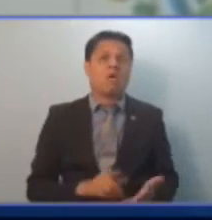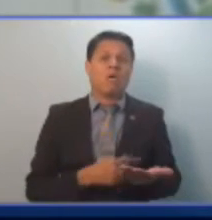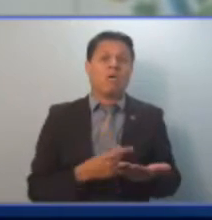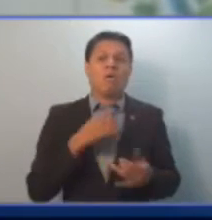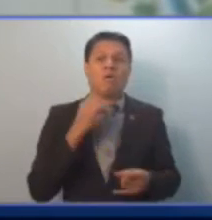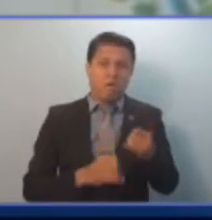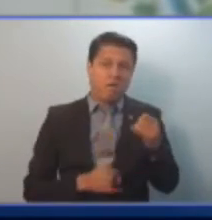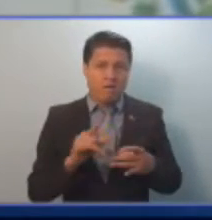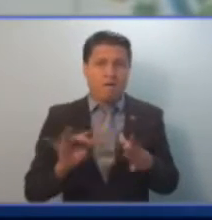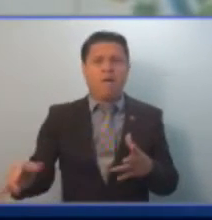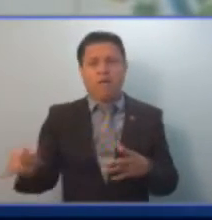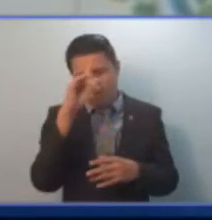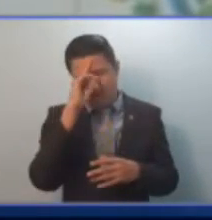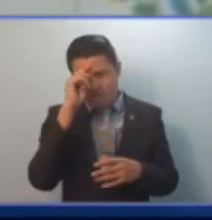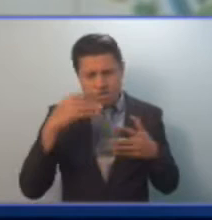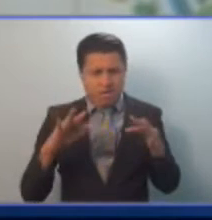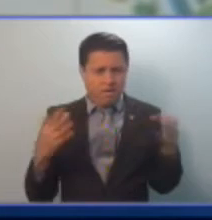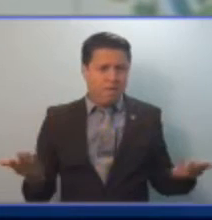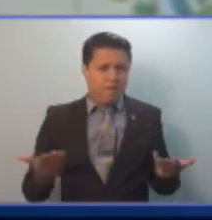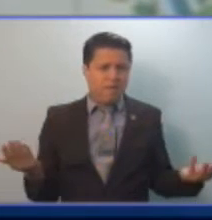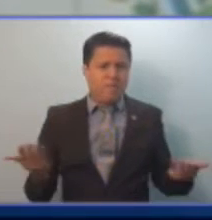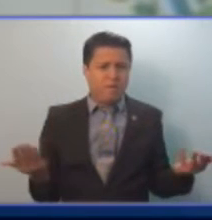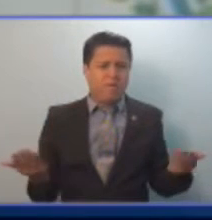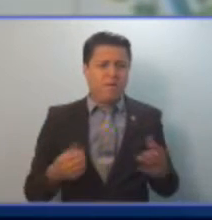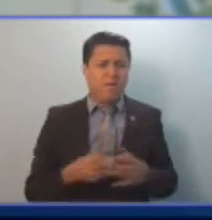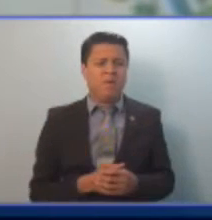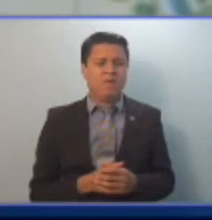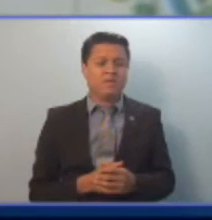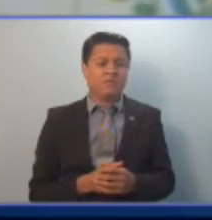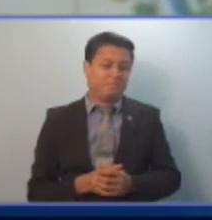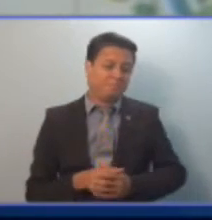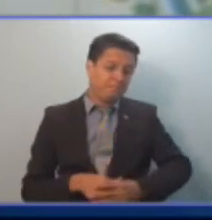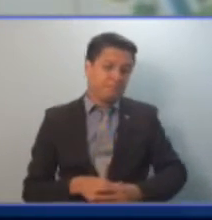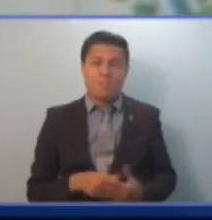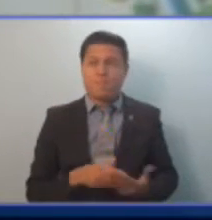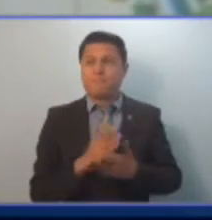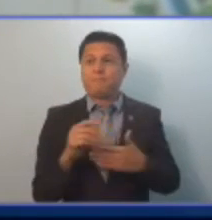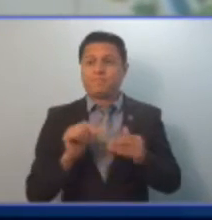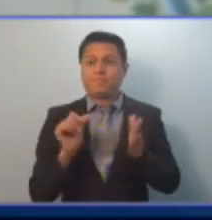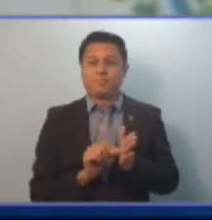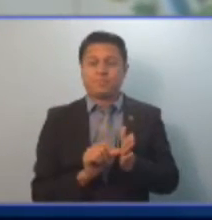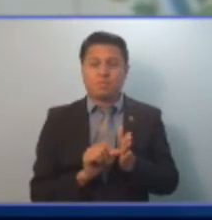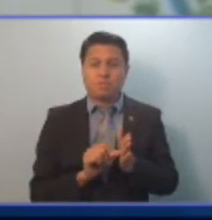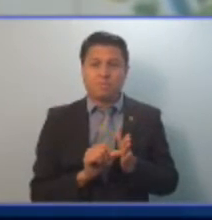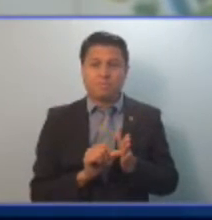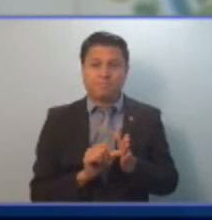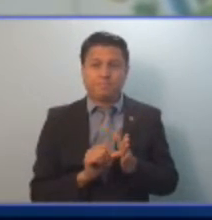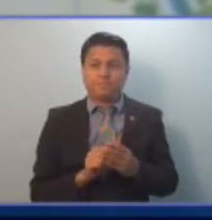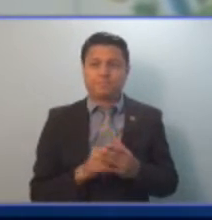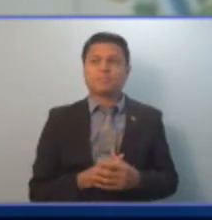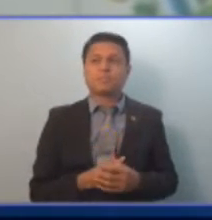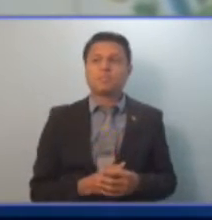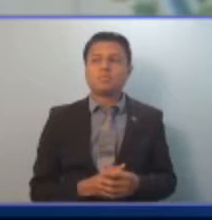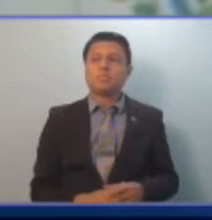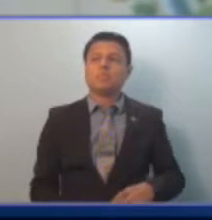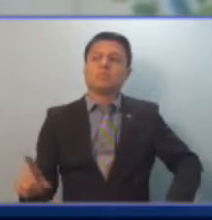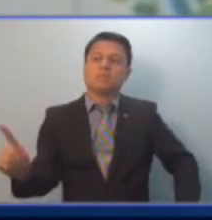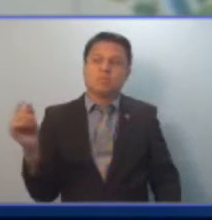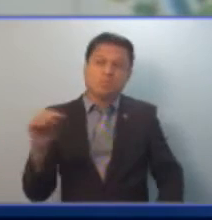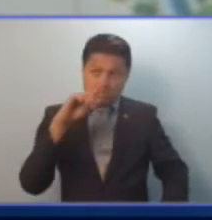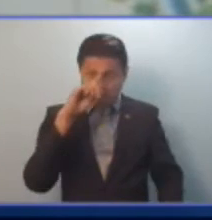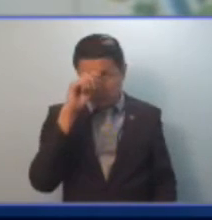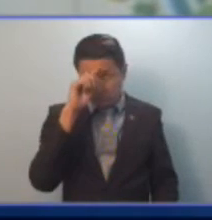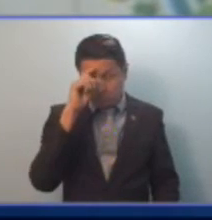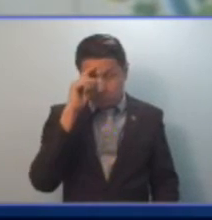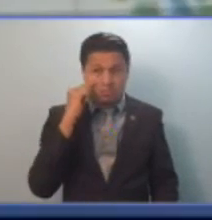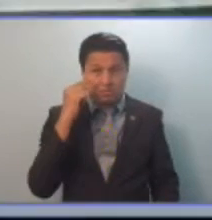esos esfuerzos son conjuntos entre la Asamblea Legislativa, y hay unos esfuerzos que